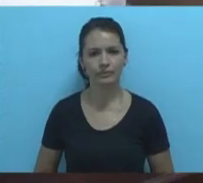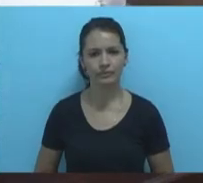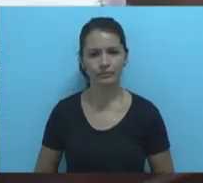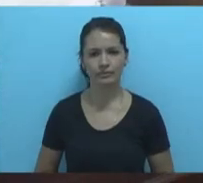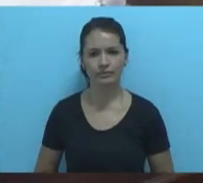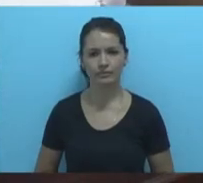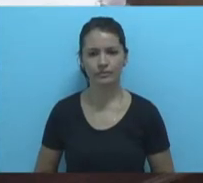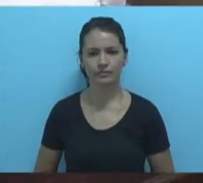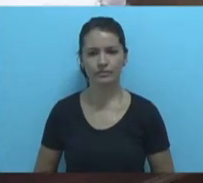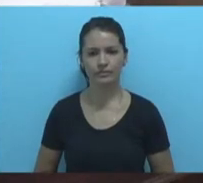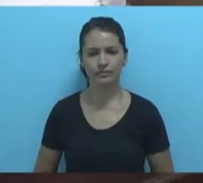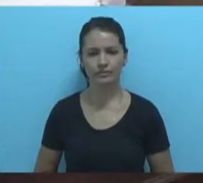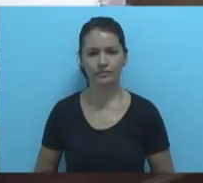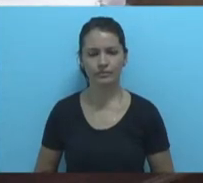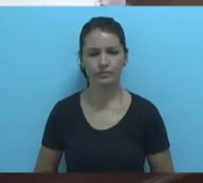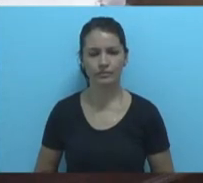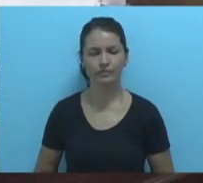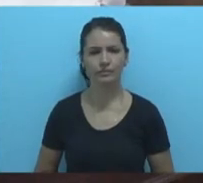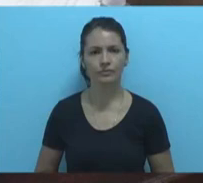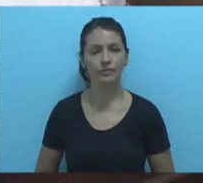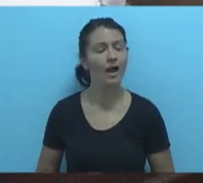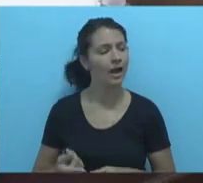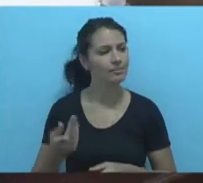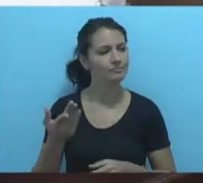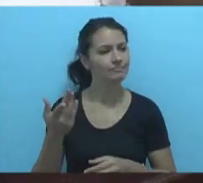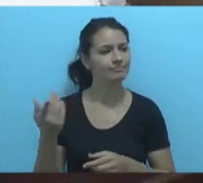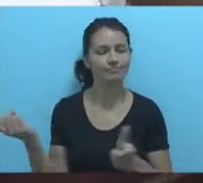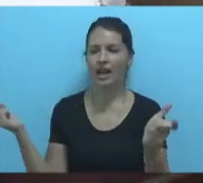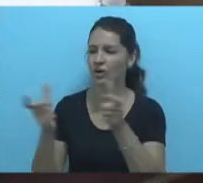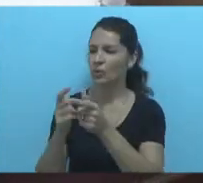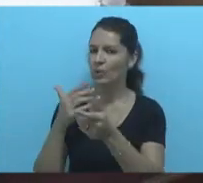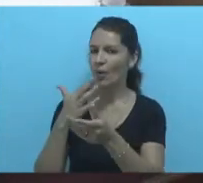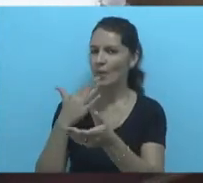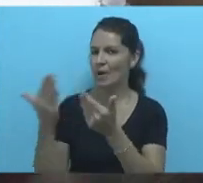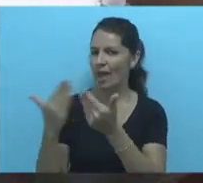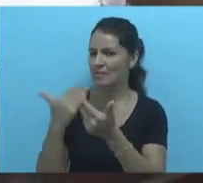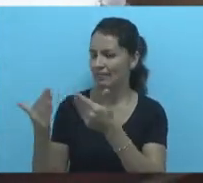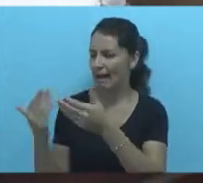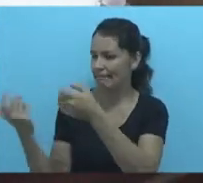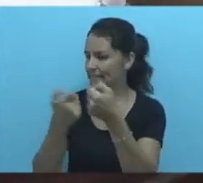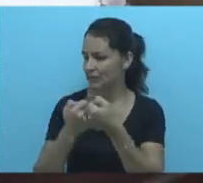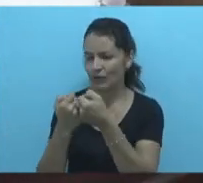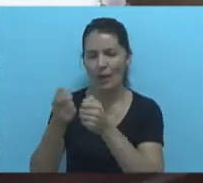presentar. Sí, cómo no. Según lo acordado en parlamentaria, bueno, queremos